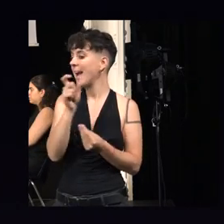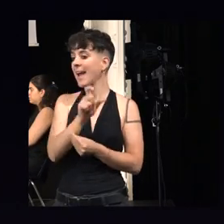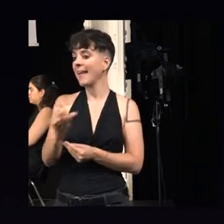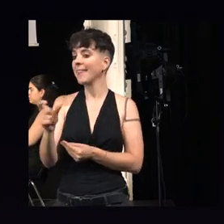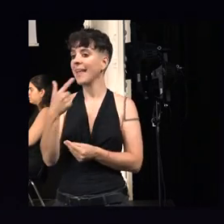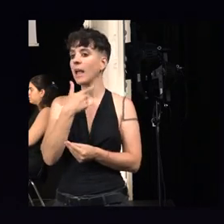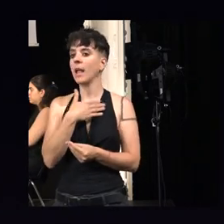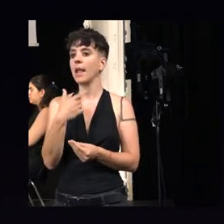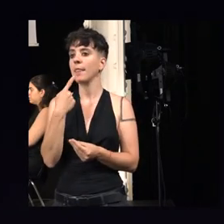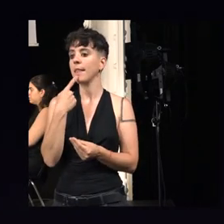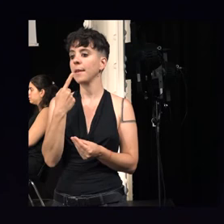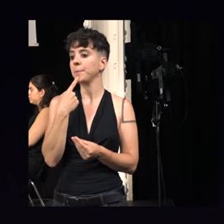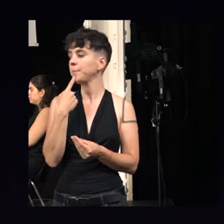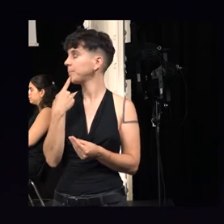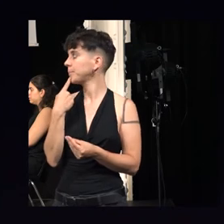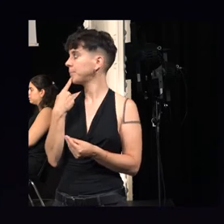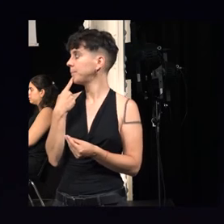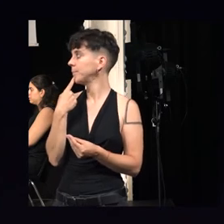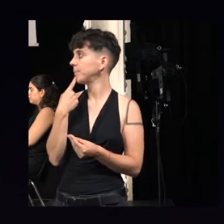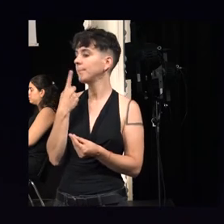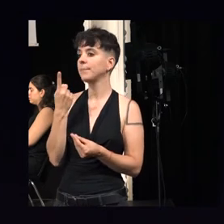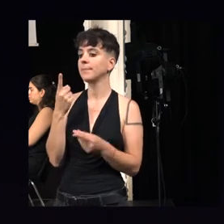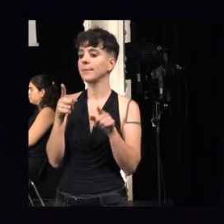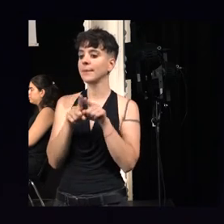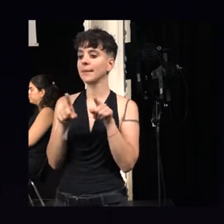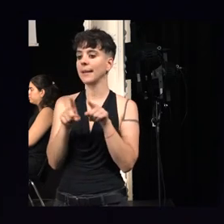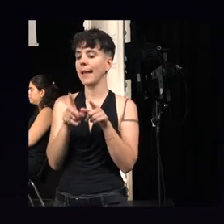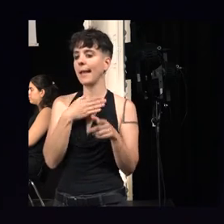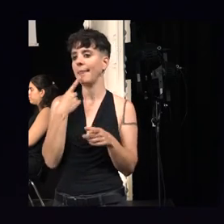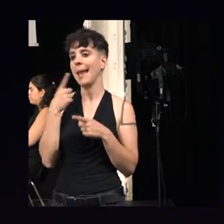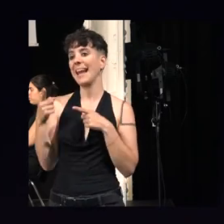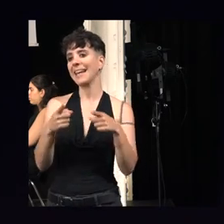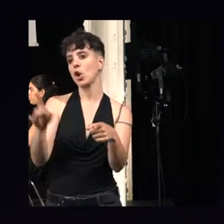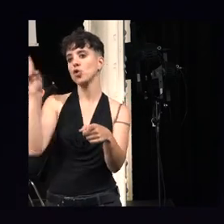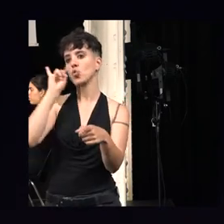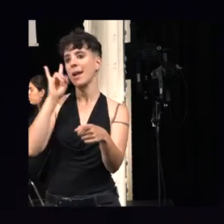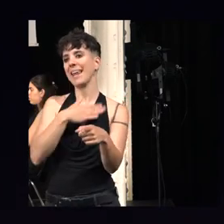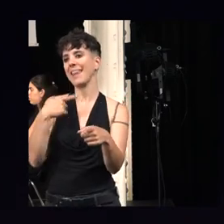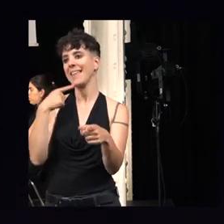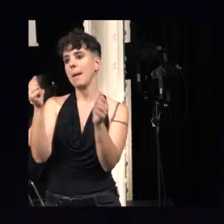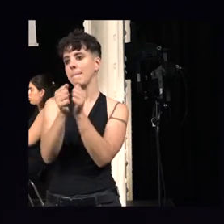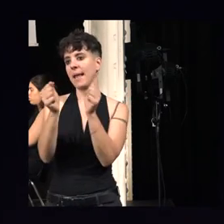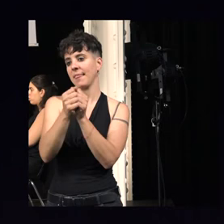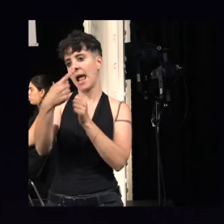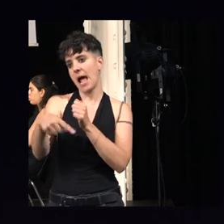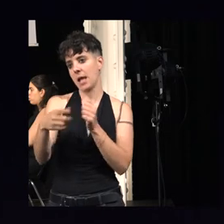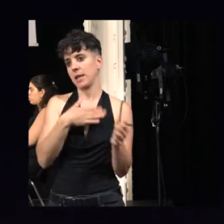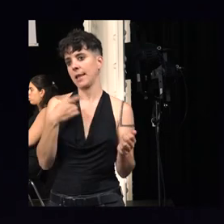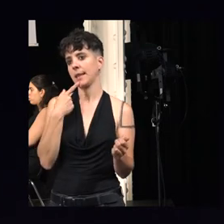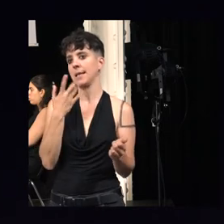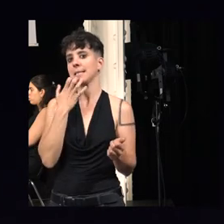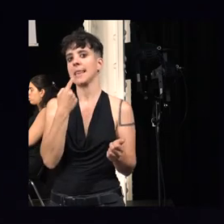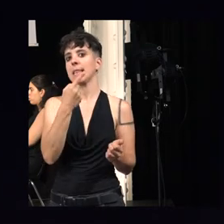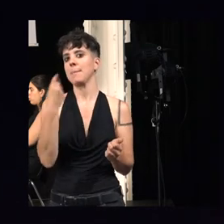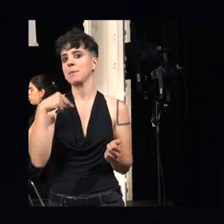va, cuando el río suena, es porque piedras lleva. Por lo tanto, fue muy complicado gestionar